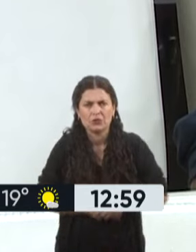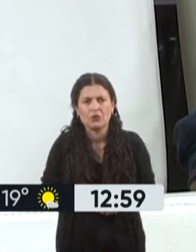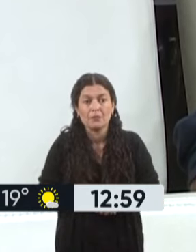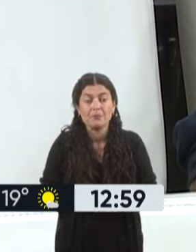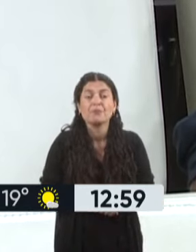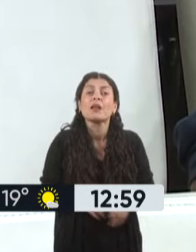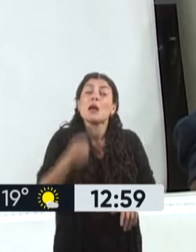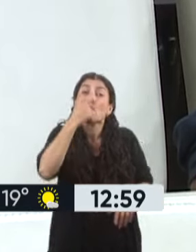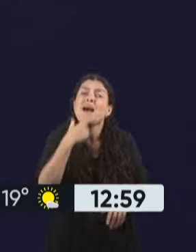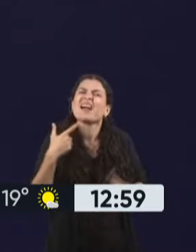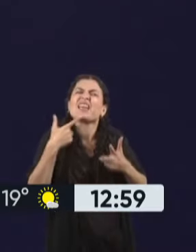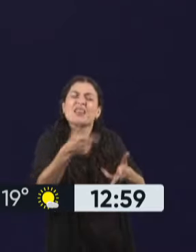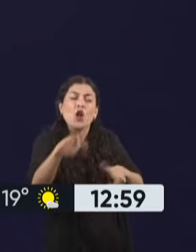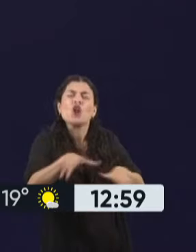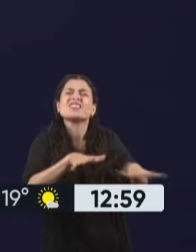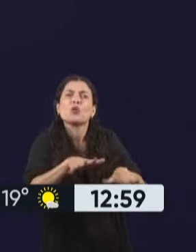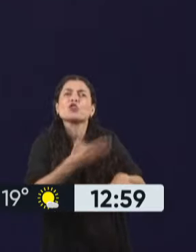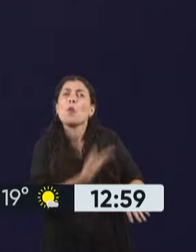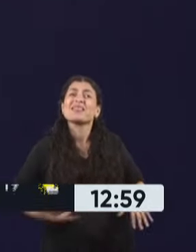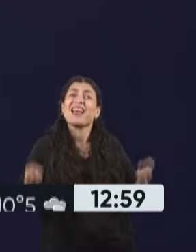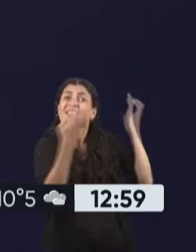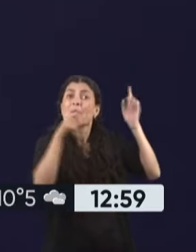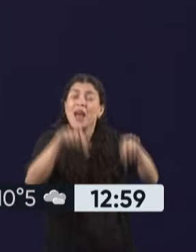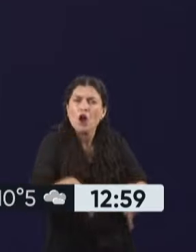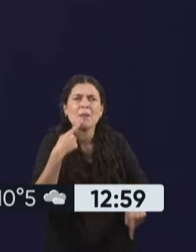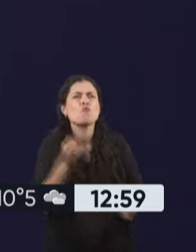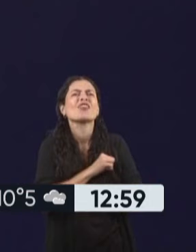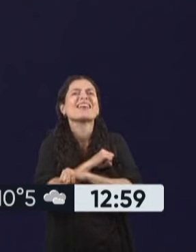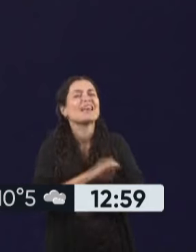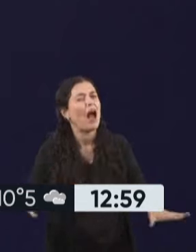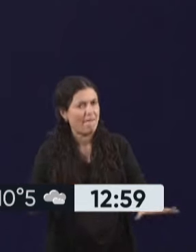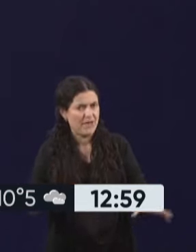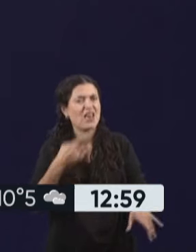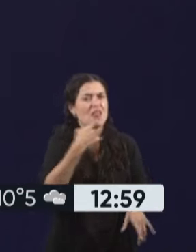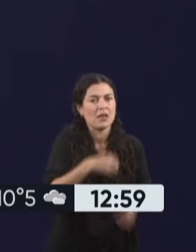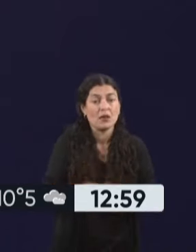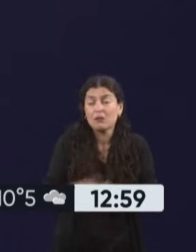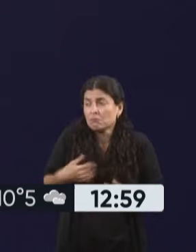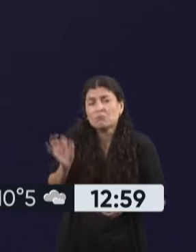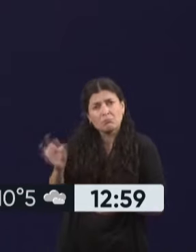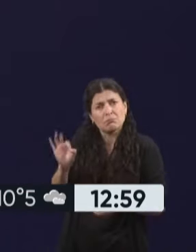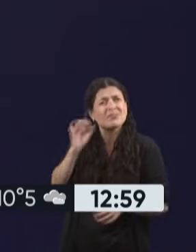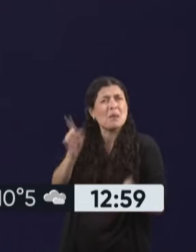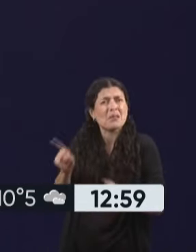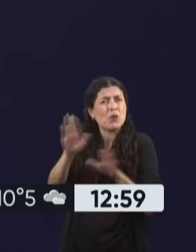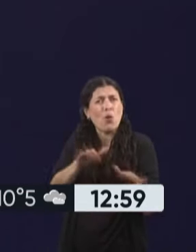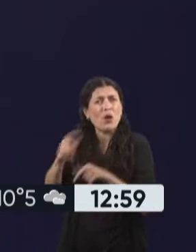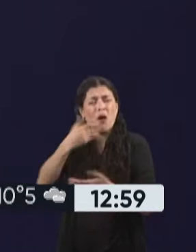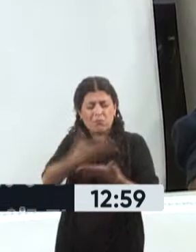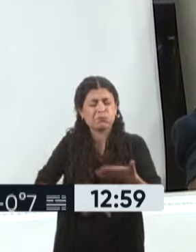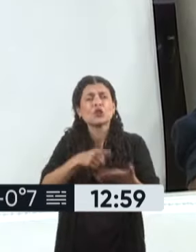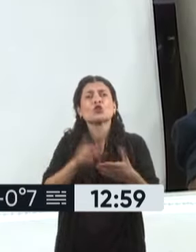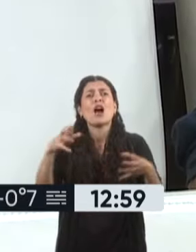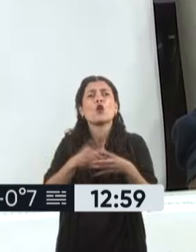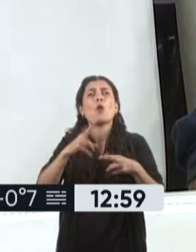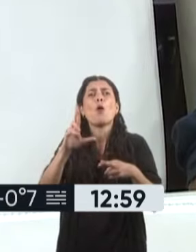hecho grave. Sí, está perfecto, y fue lo mismo que dijo o que estuvo expresado o que uno interpreta el comunicado del PRO, y está muy bien. Pero para el gobierno no es